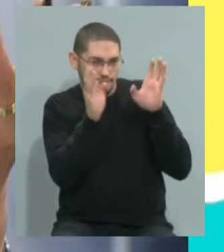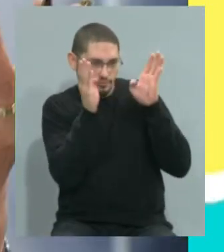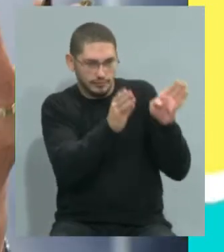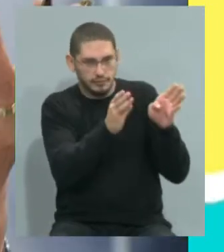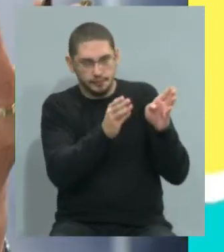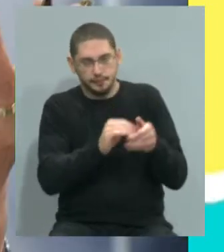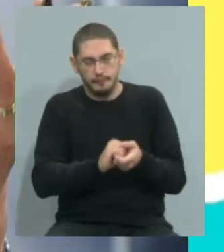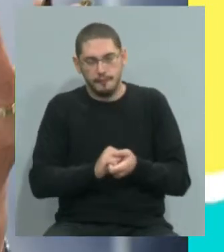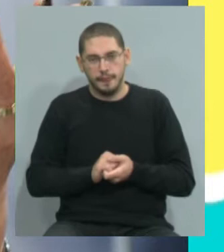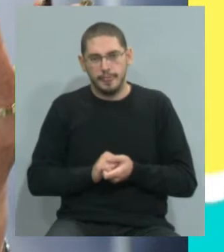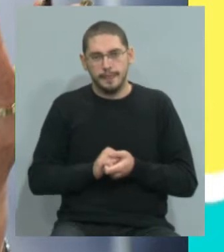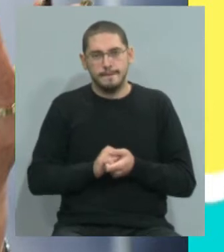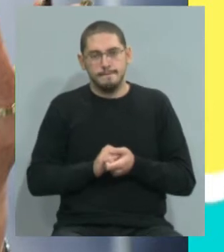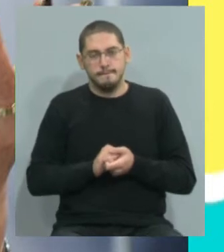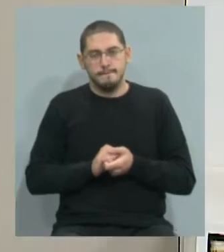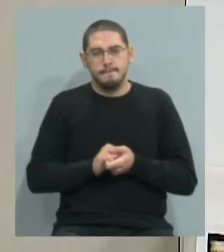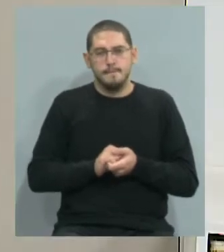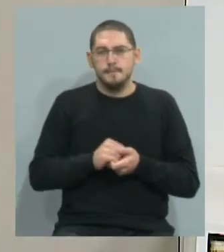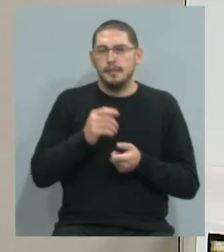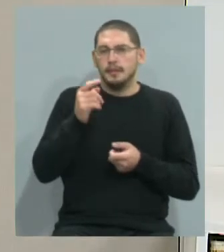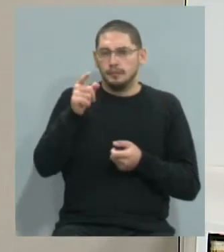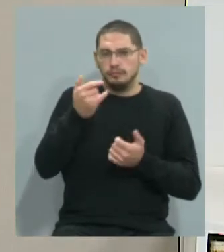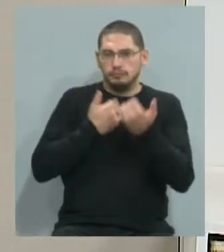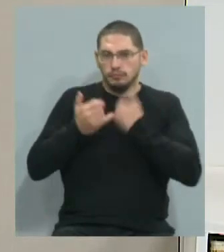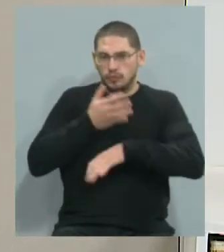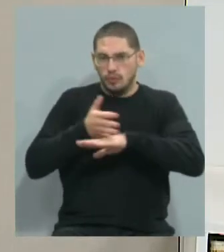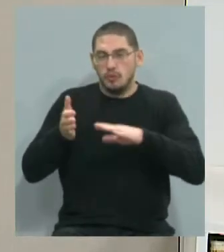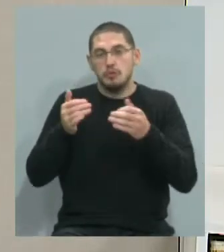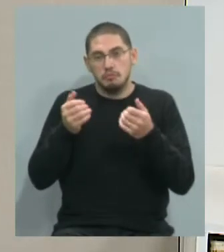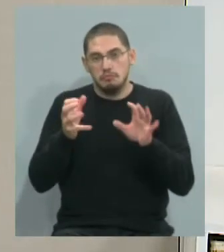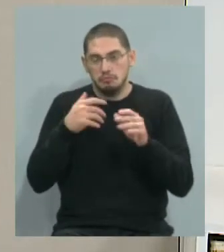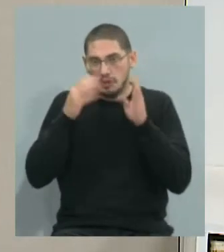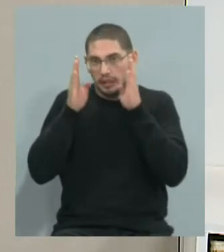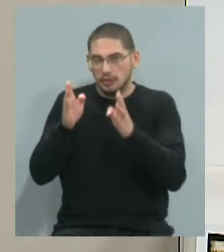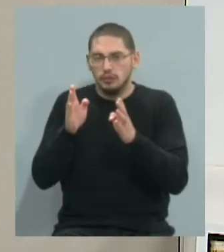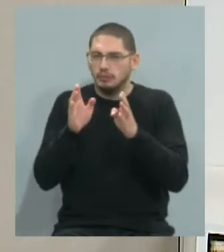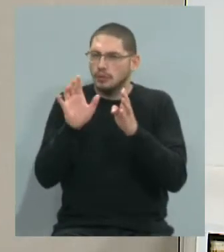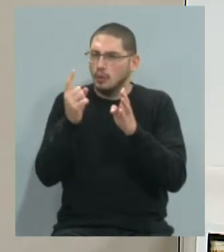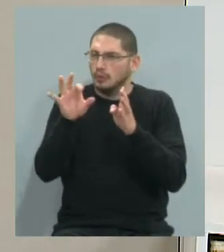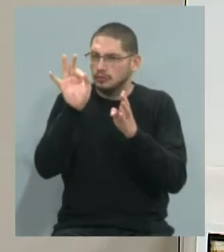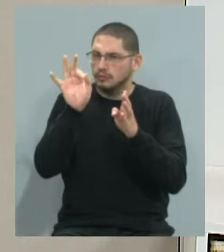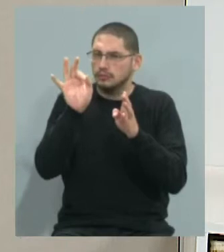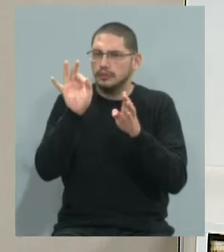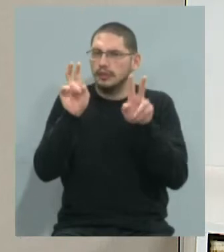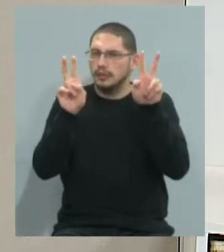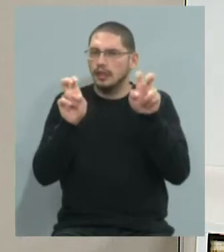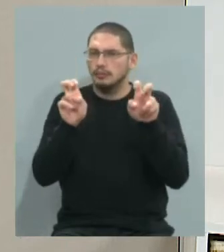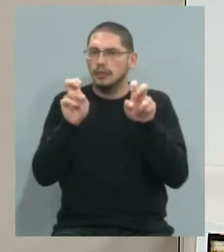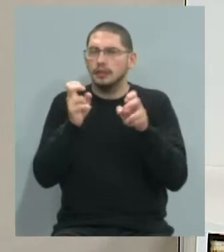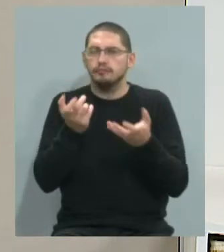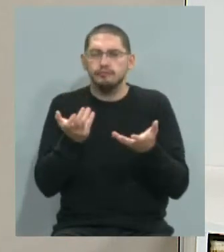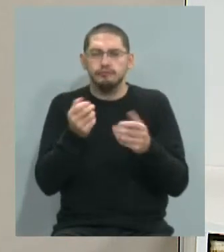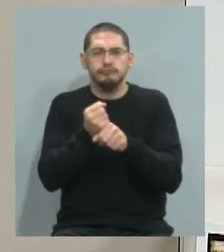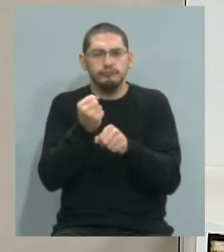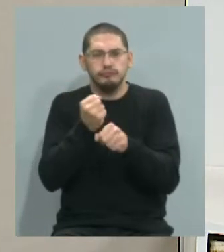Fernanda, estaba prestando atención a todo lo que le decía y me quedé ahí detenida en este trabajo que se ha llevado